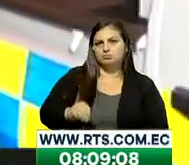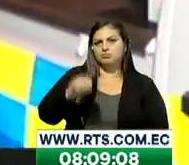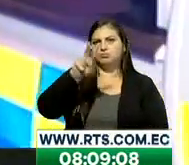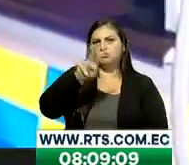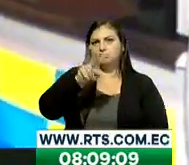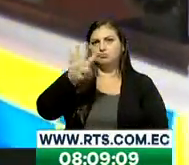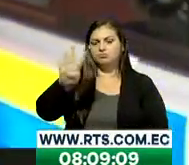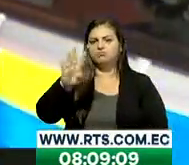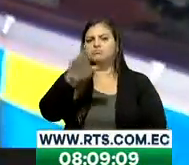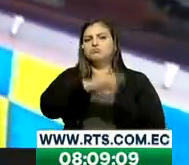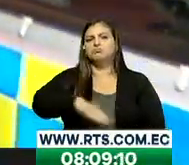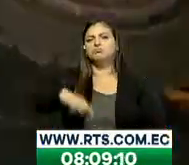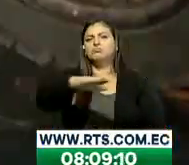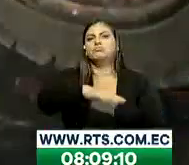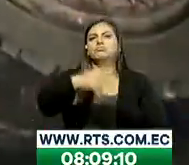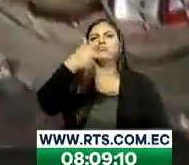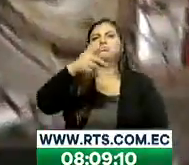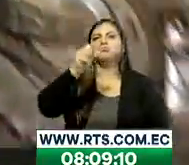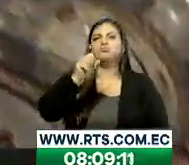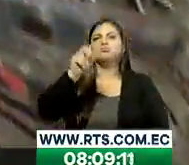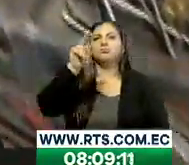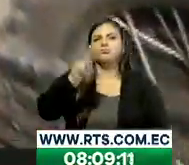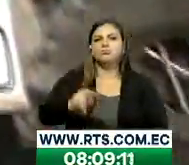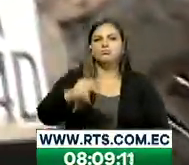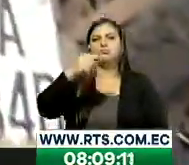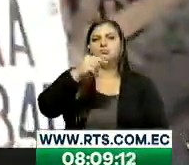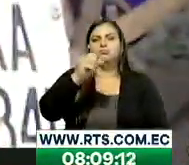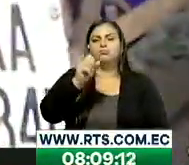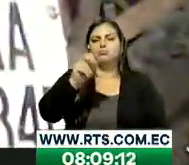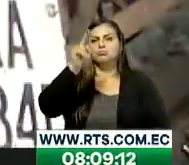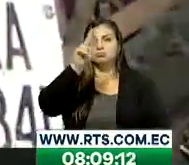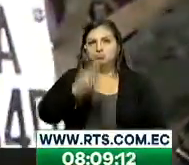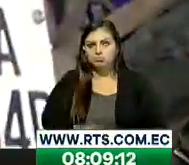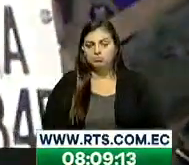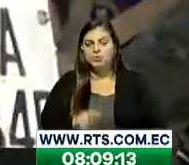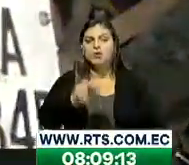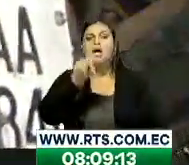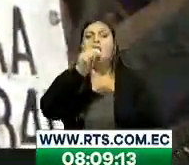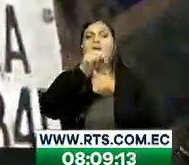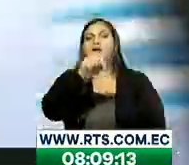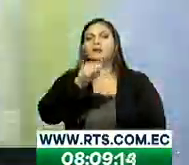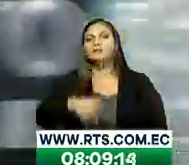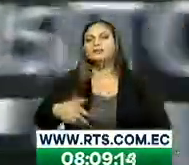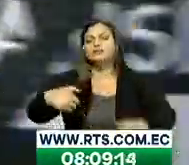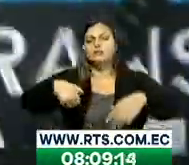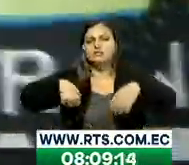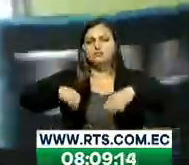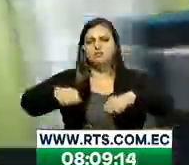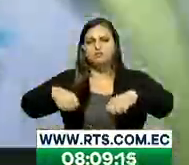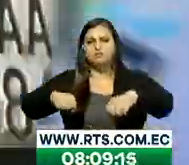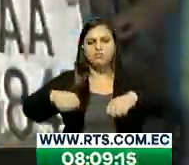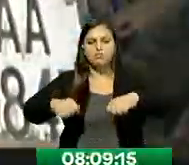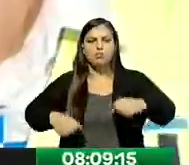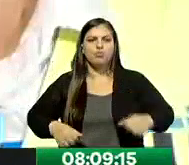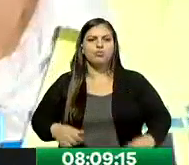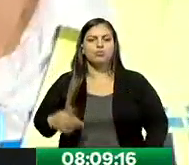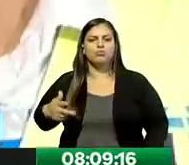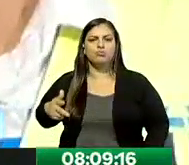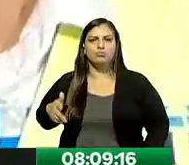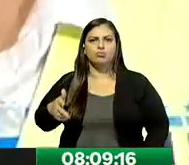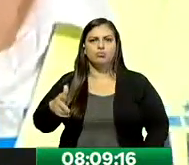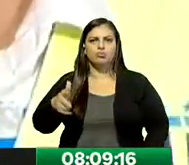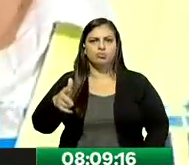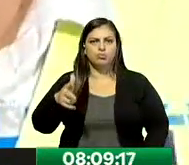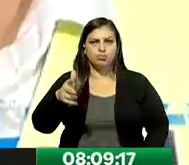de la vía a la costa. Producto del choque, ambos conductores resultaron heridos. Lo mismo que han